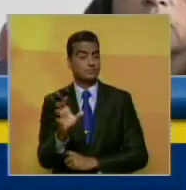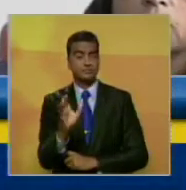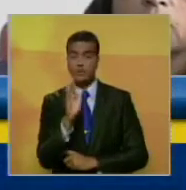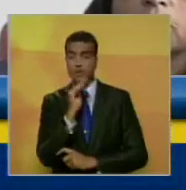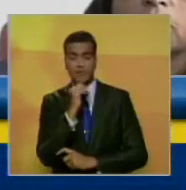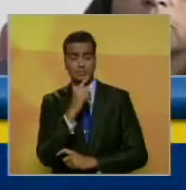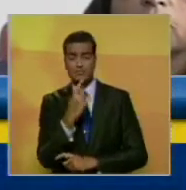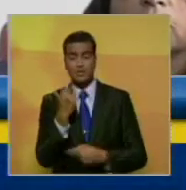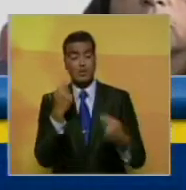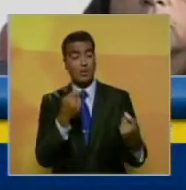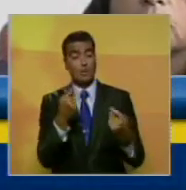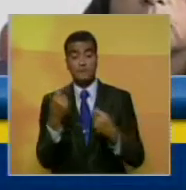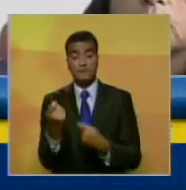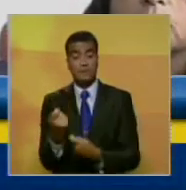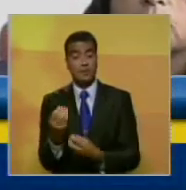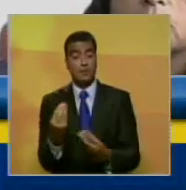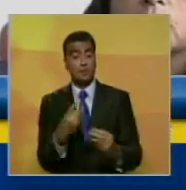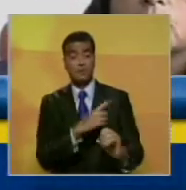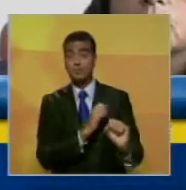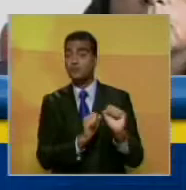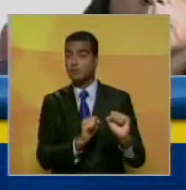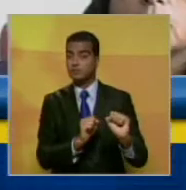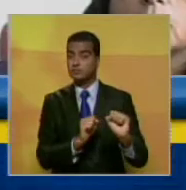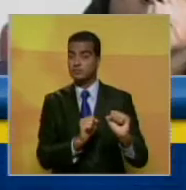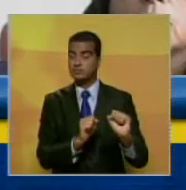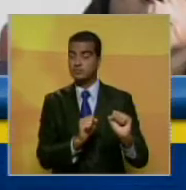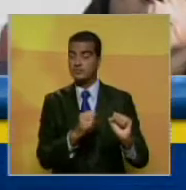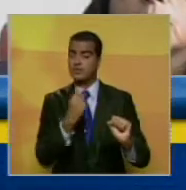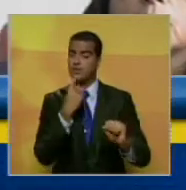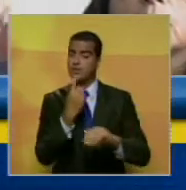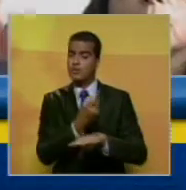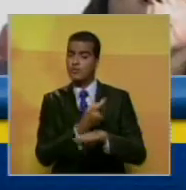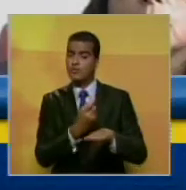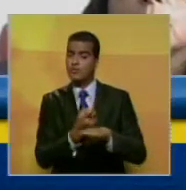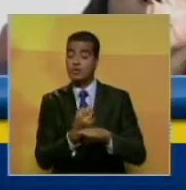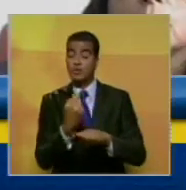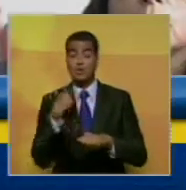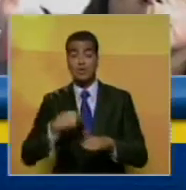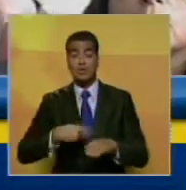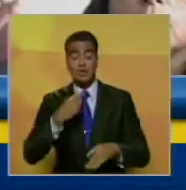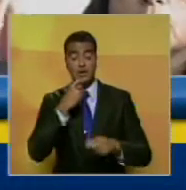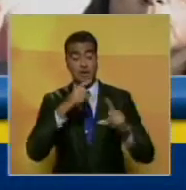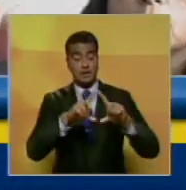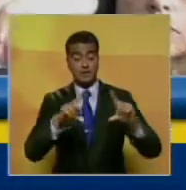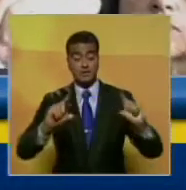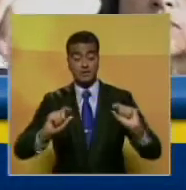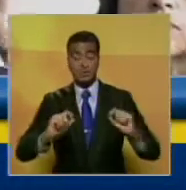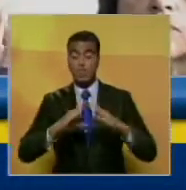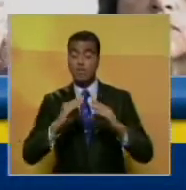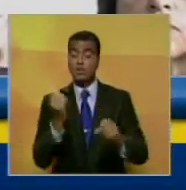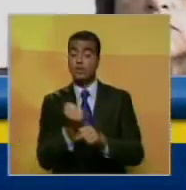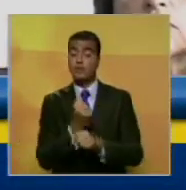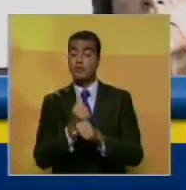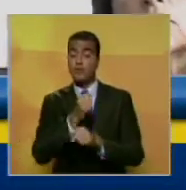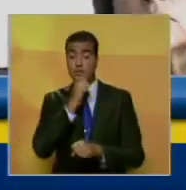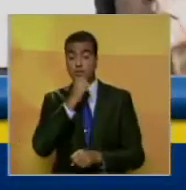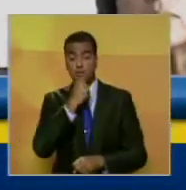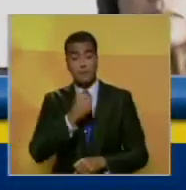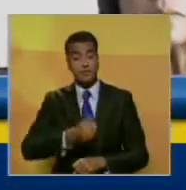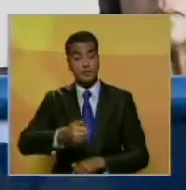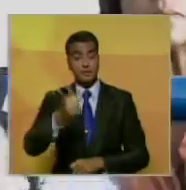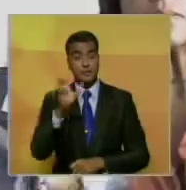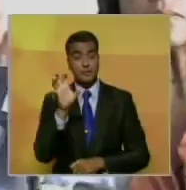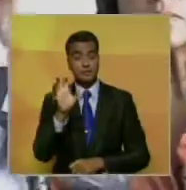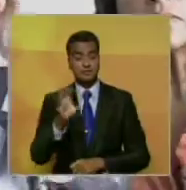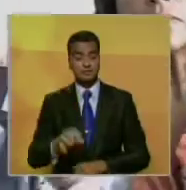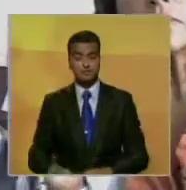habrá un aumento salarial sustentable. Solicitó al Ejecutivo Nacional otorgar cesta ticket a los trabajadores, pensionados y jubilados del